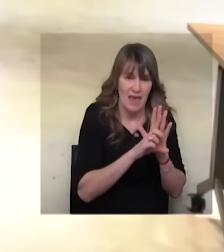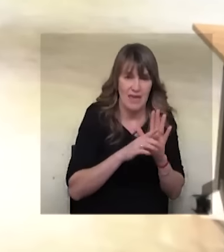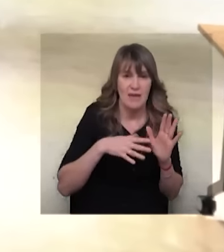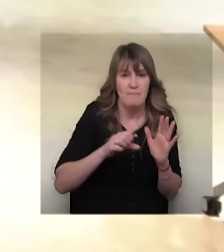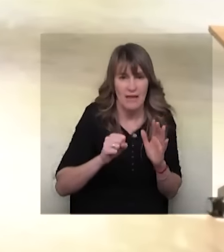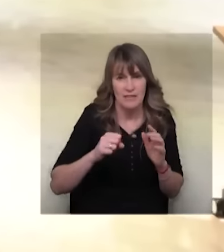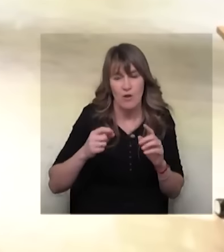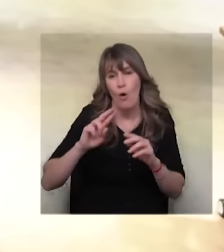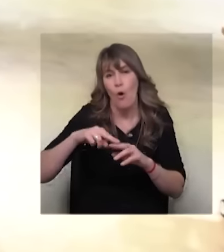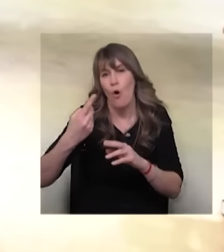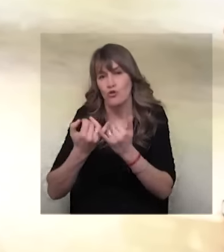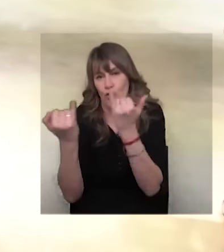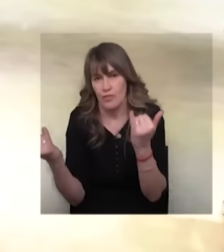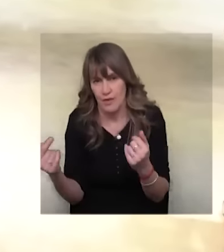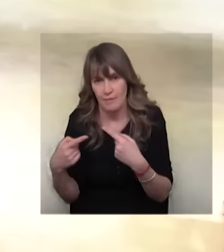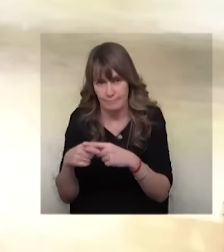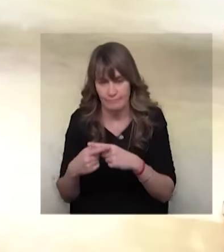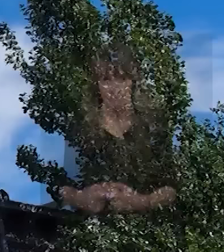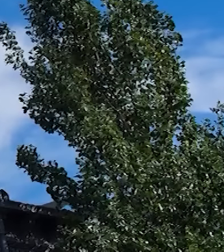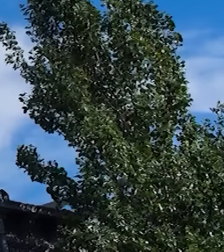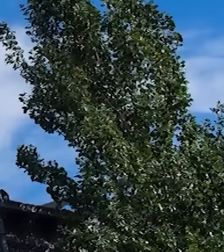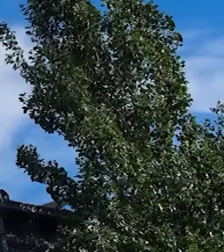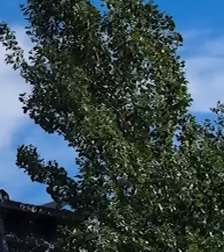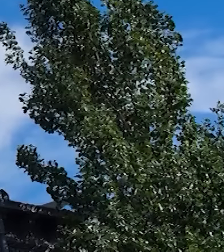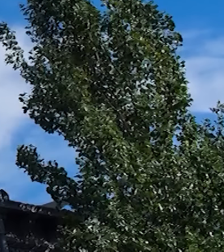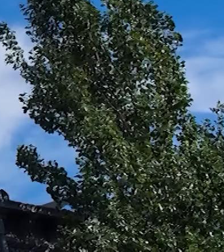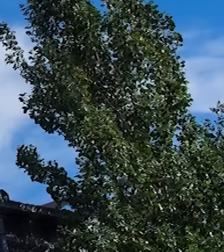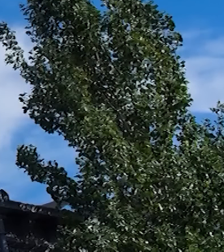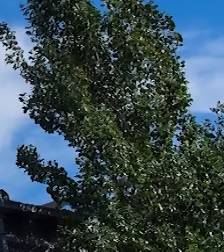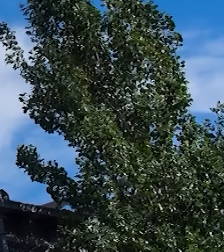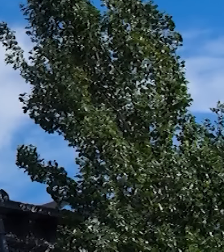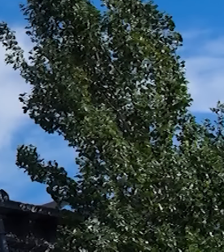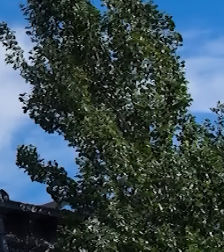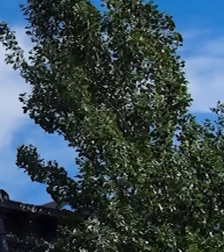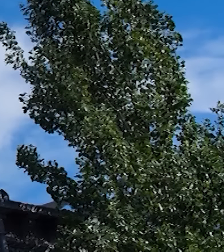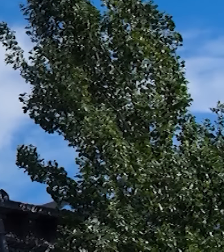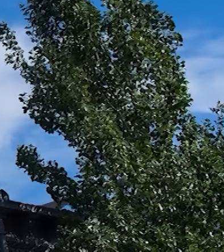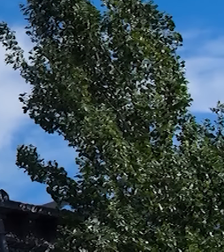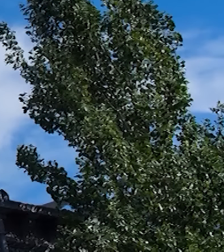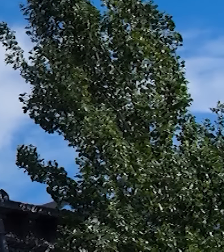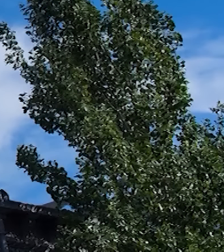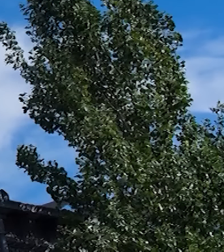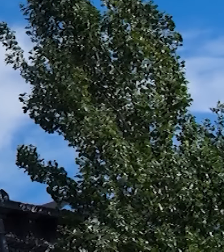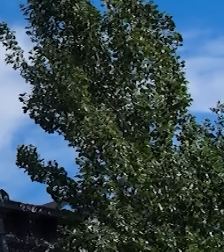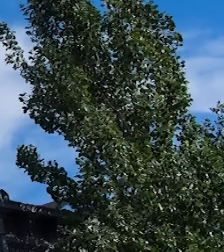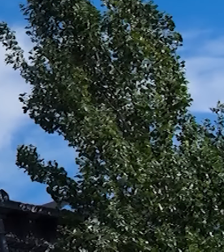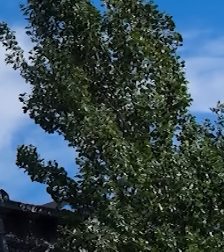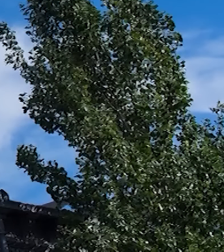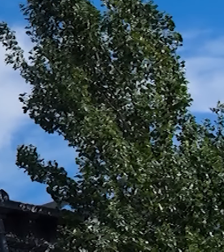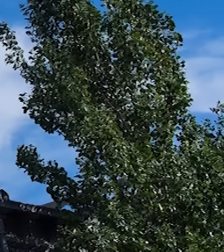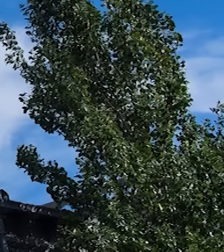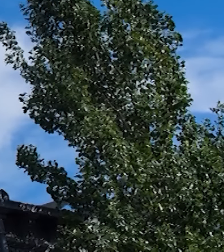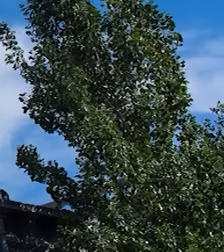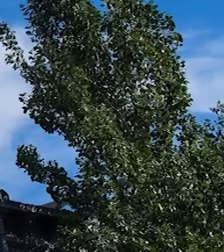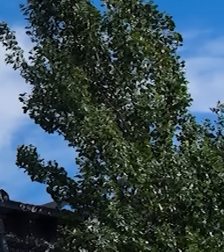volver a discutirla presenta mercado agrícola de Montevideo en el corazón de un bar donde late la